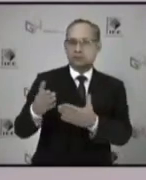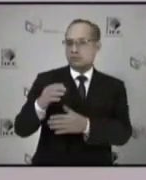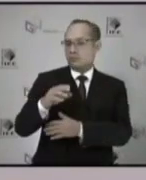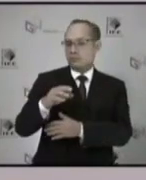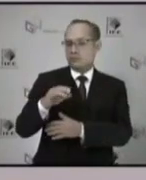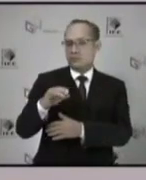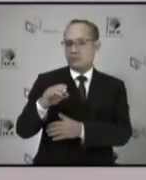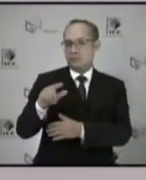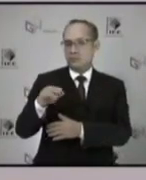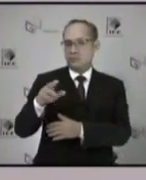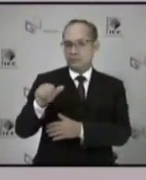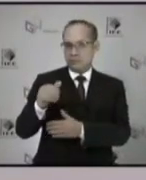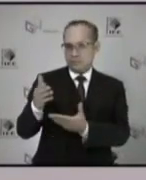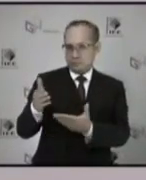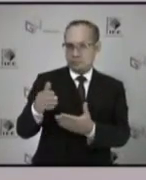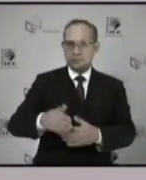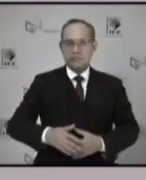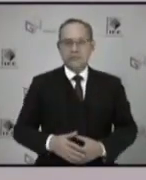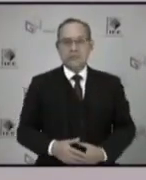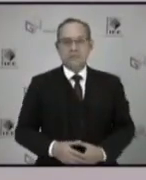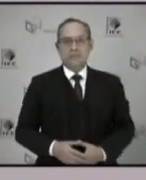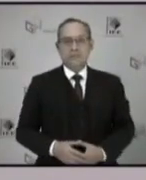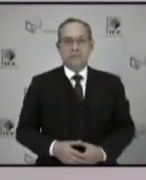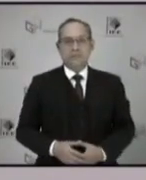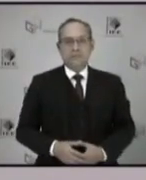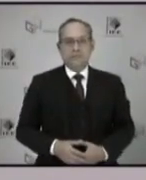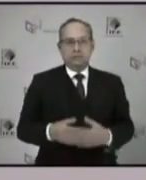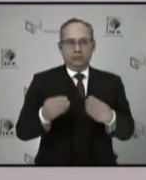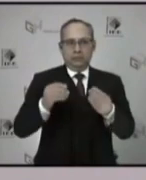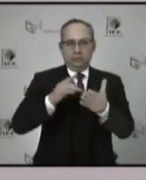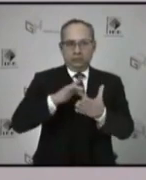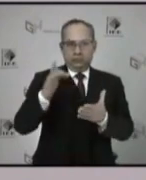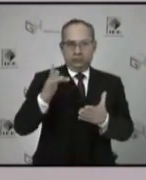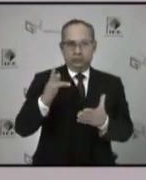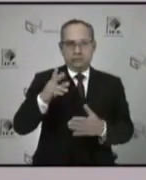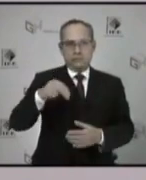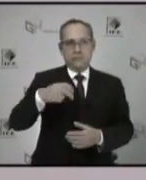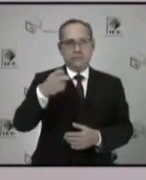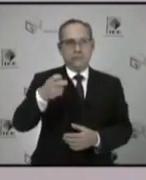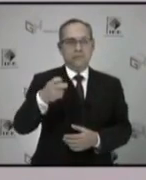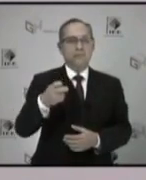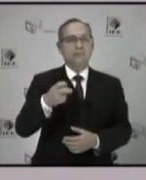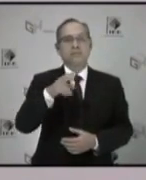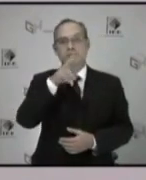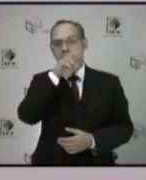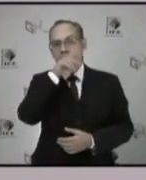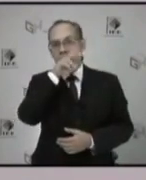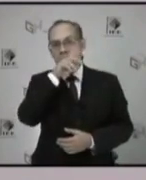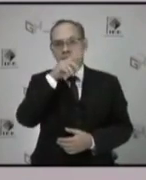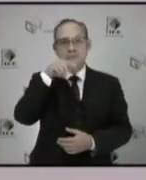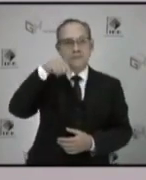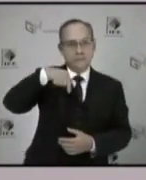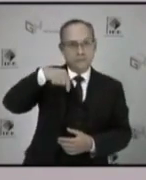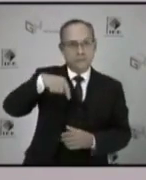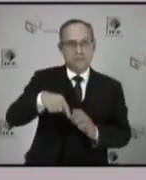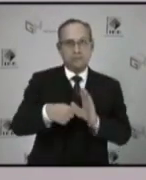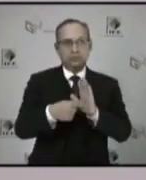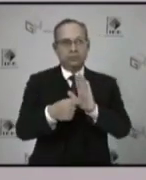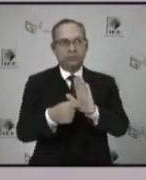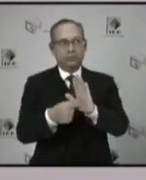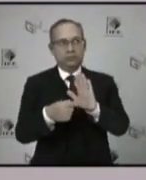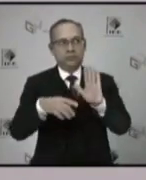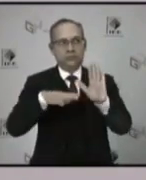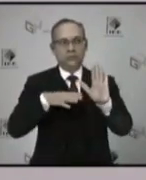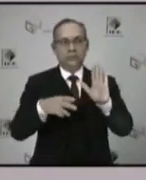preocupante es ver que el día de hoy, en este escenario,